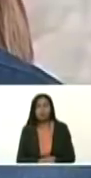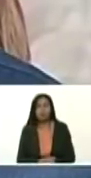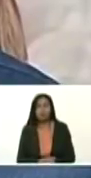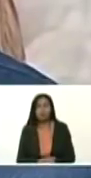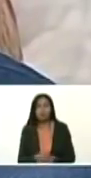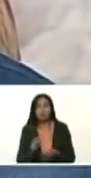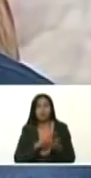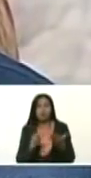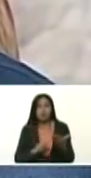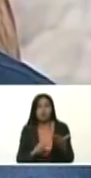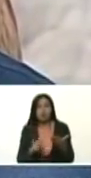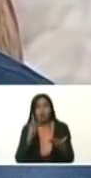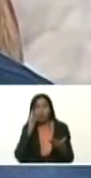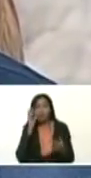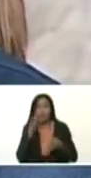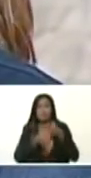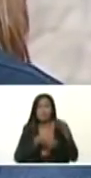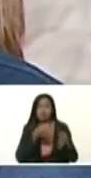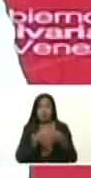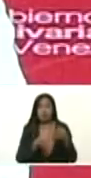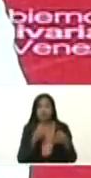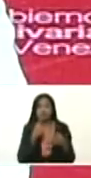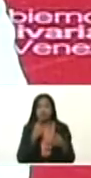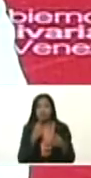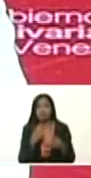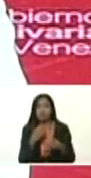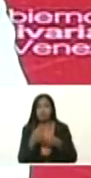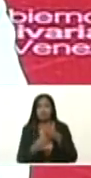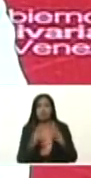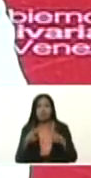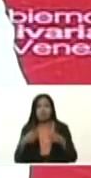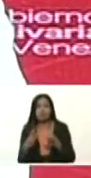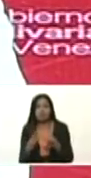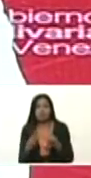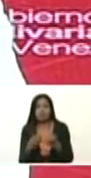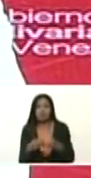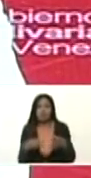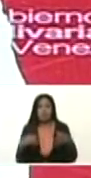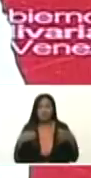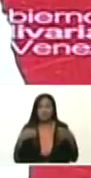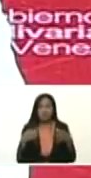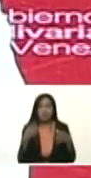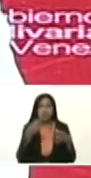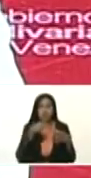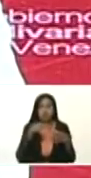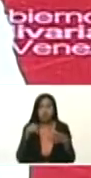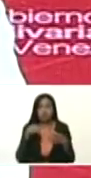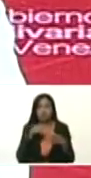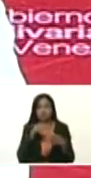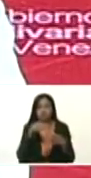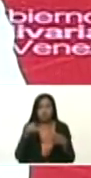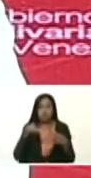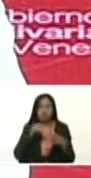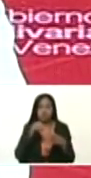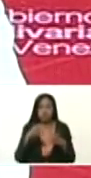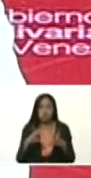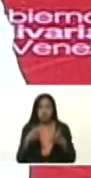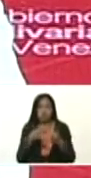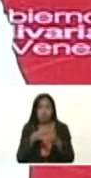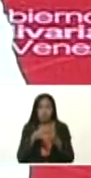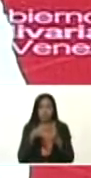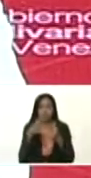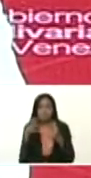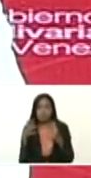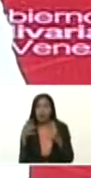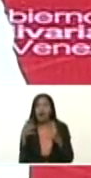leyó y que Ennio explicó, dice: creación de los moldes y arcillas y refractarios para la